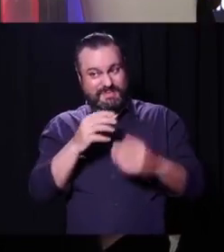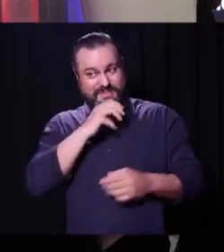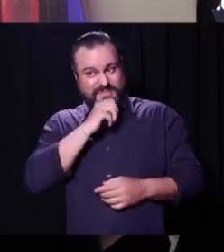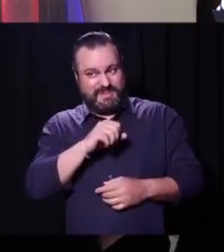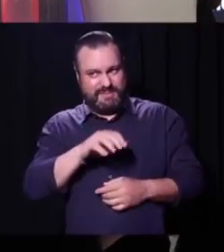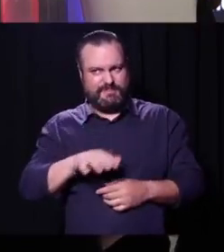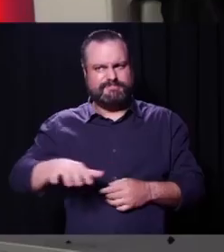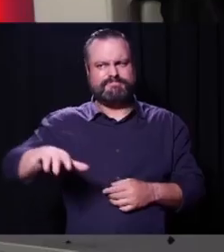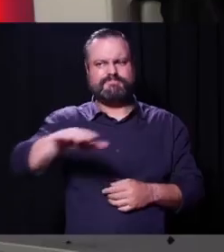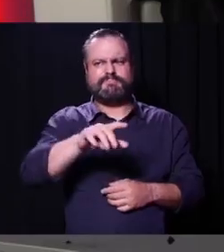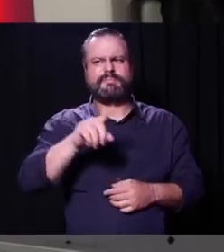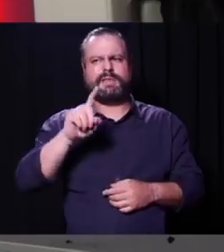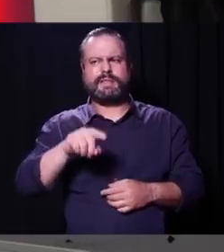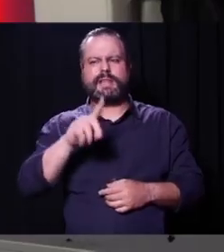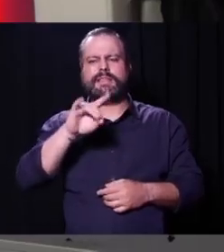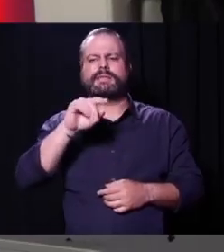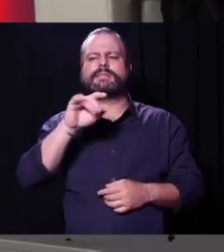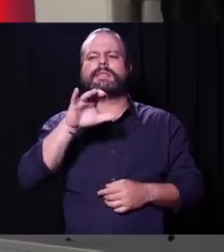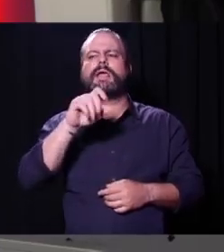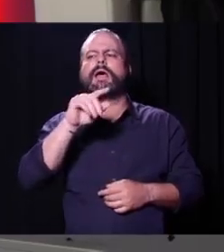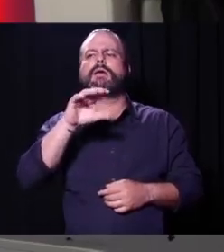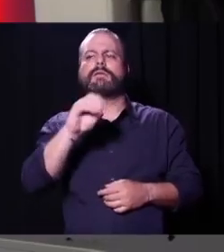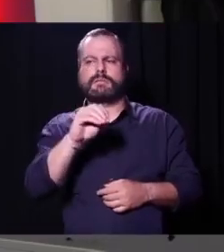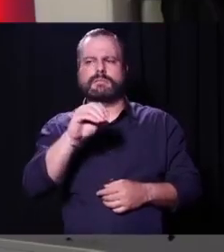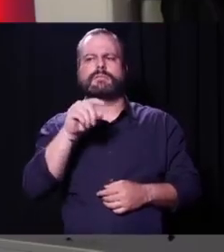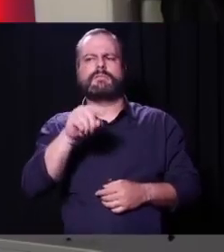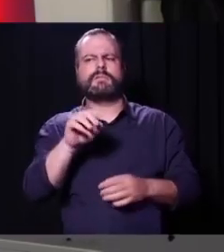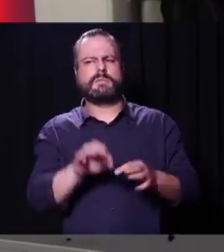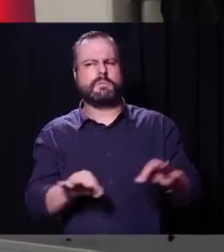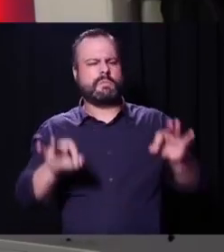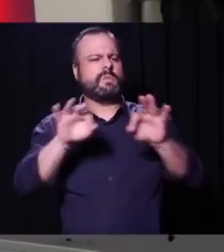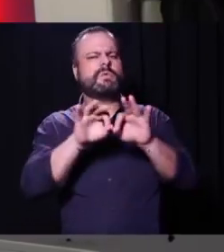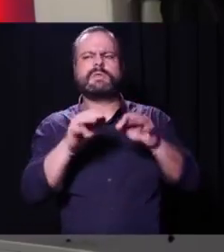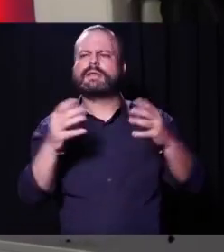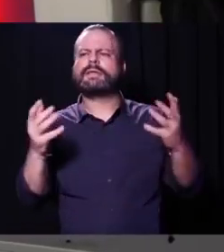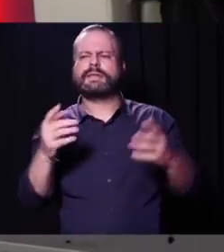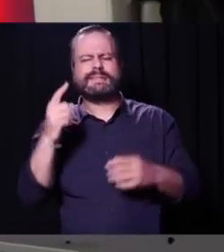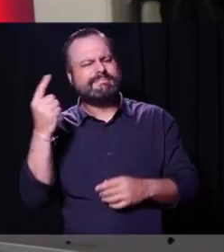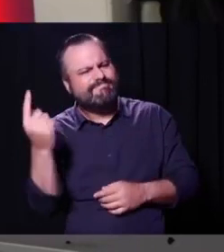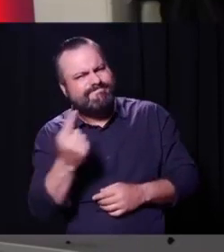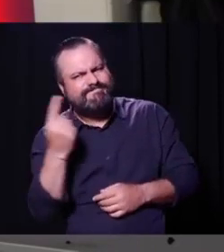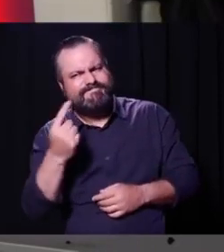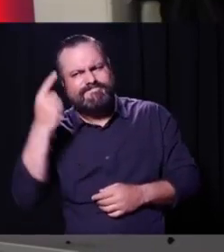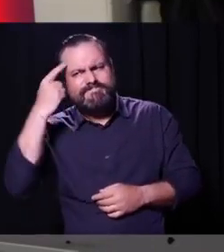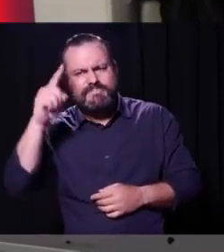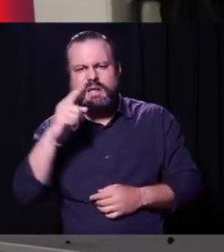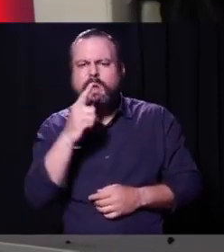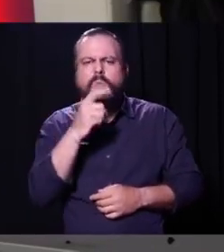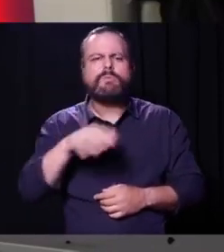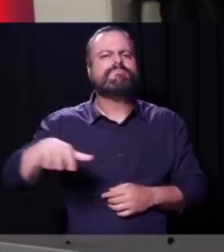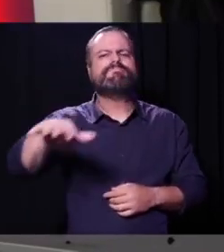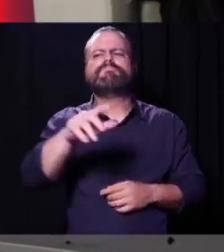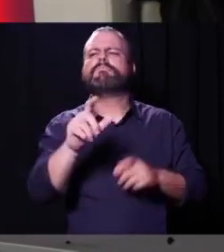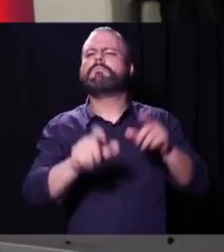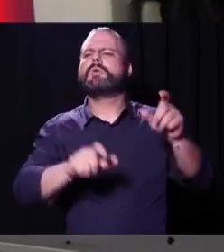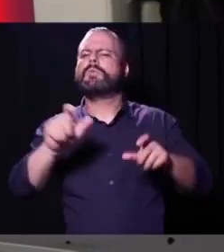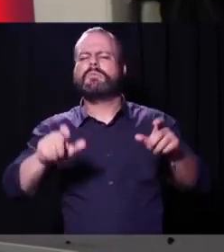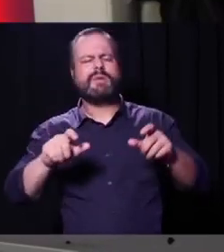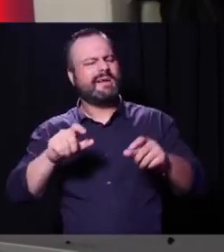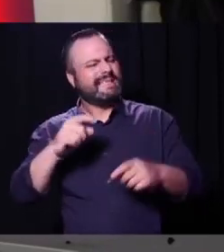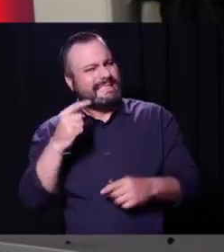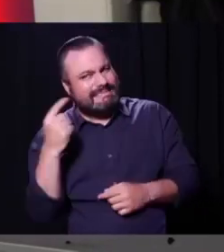Una de las propuestas clásicas de los candidatos siempre es recortar impuestos. 1, ¿a quién se le recorta impuestos? Y